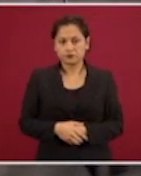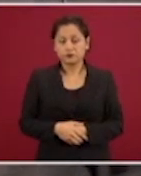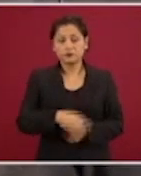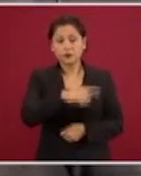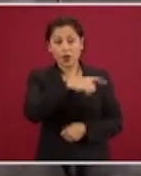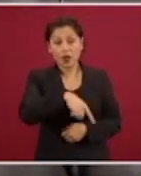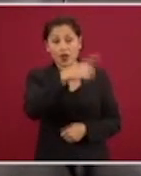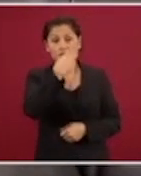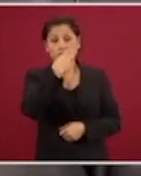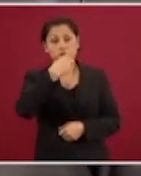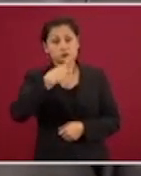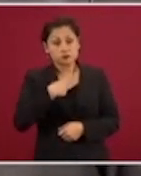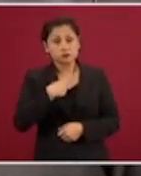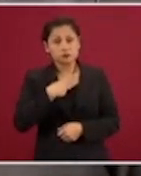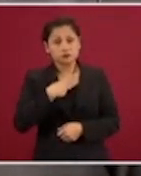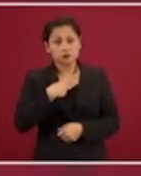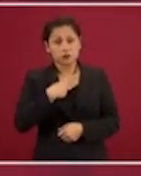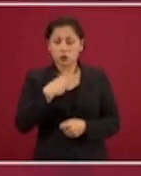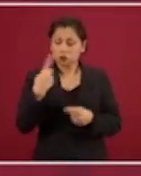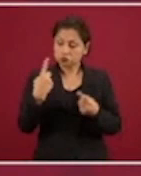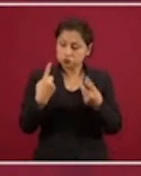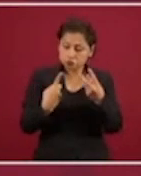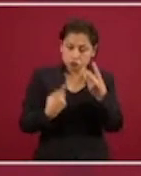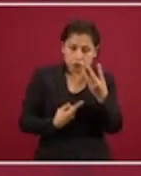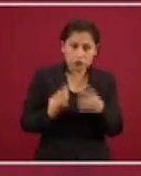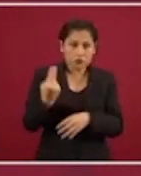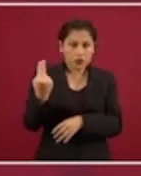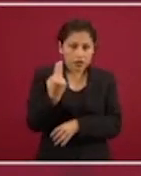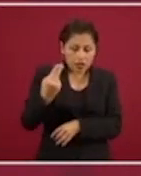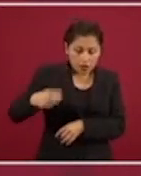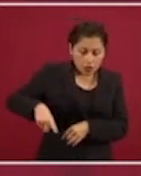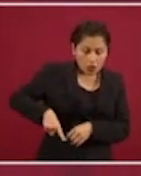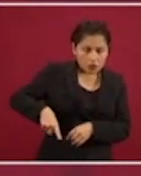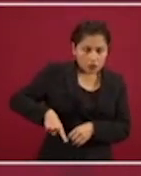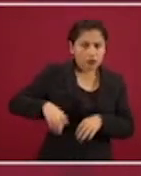dispuestos a ayudar en lo que el gobierno les